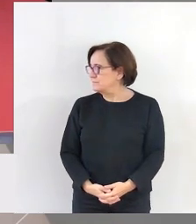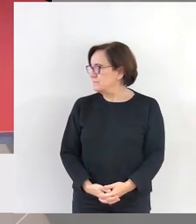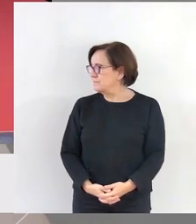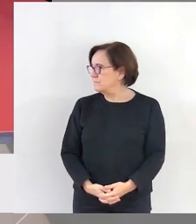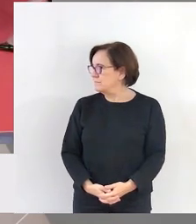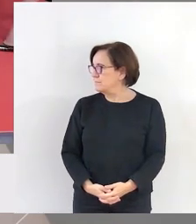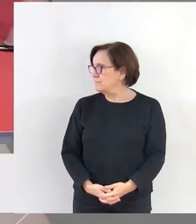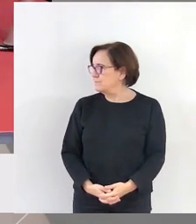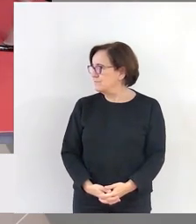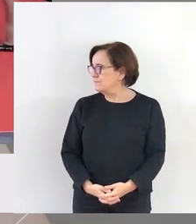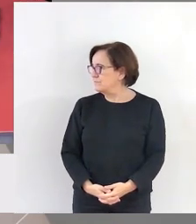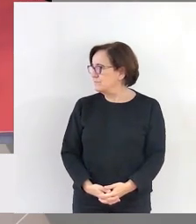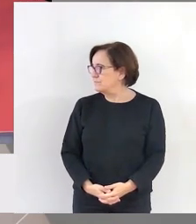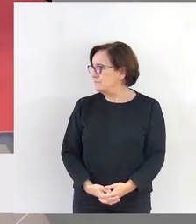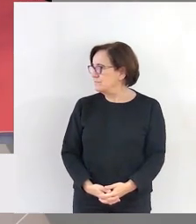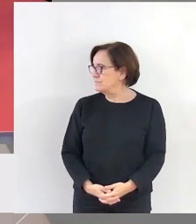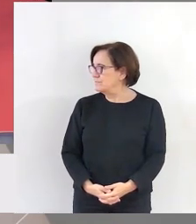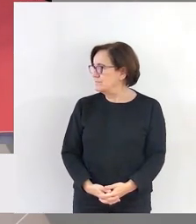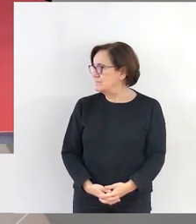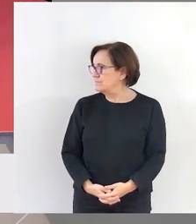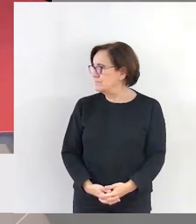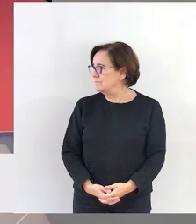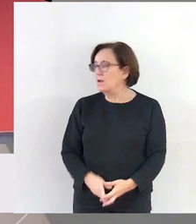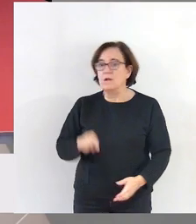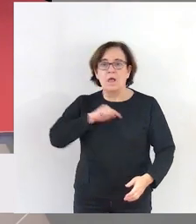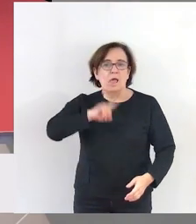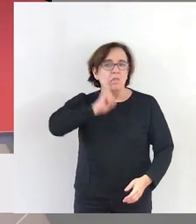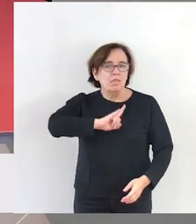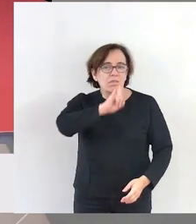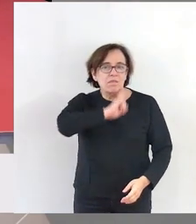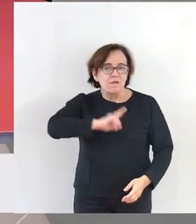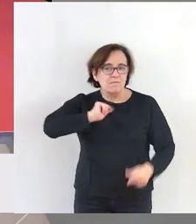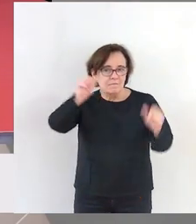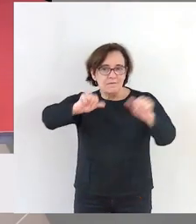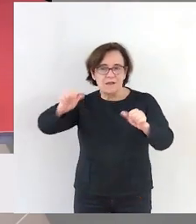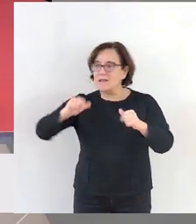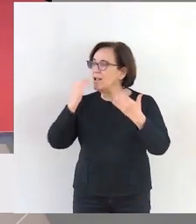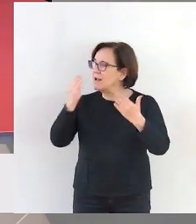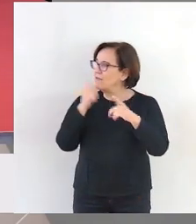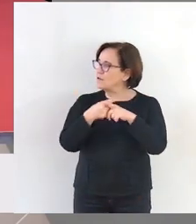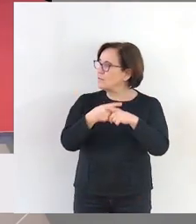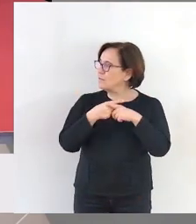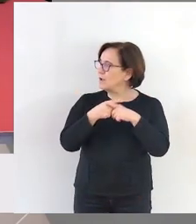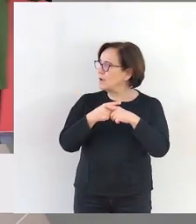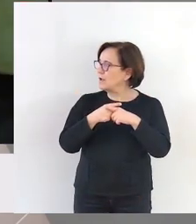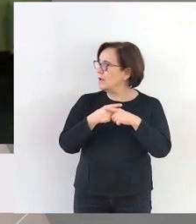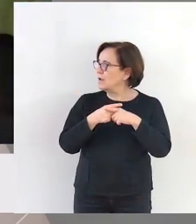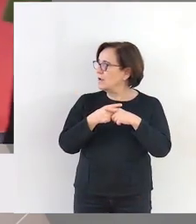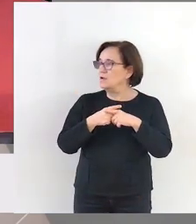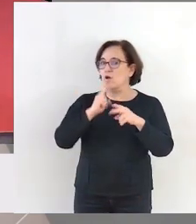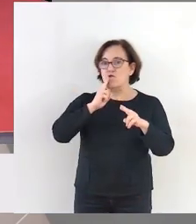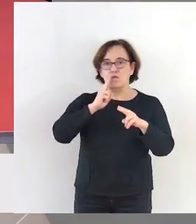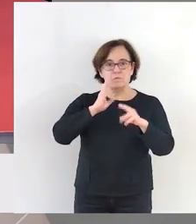gracias Bueno un gusto escucharlos Gonzalo Raquel Gracias por compartir por poner